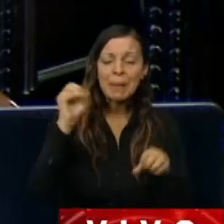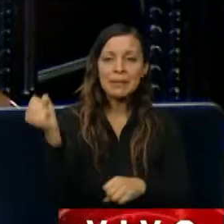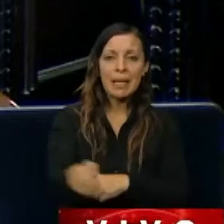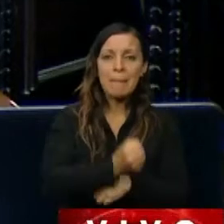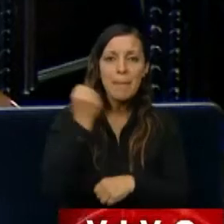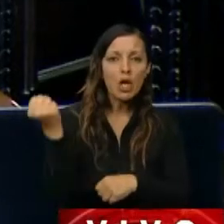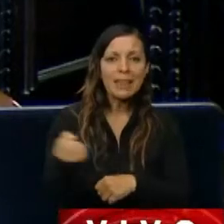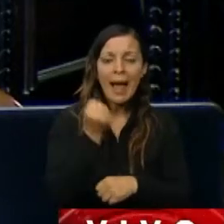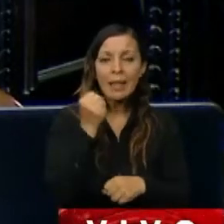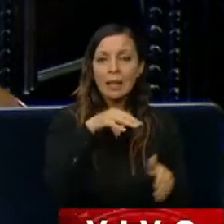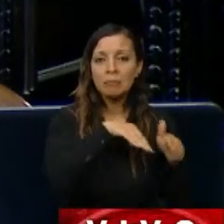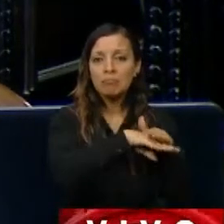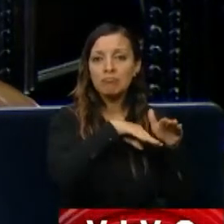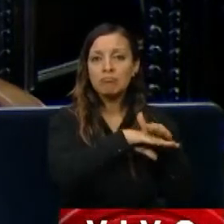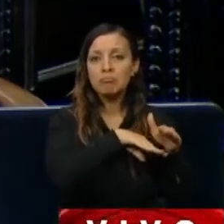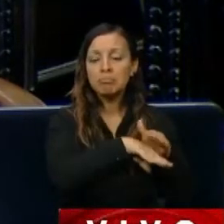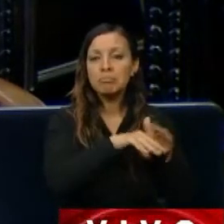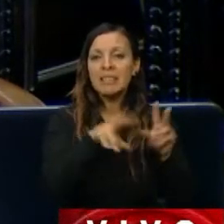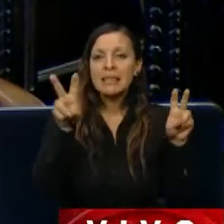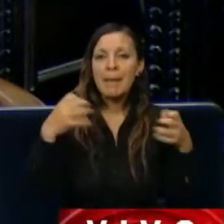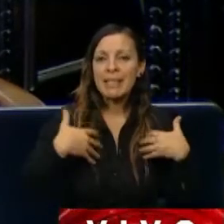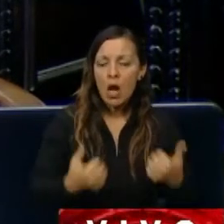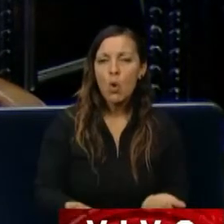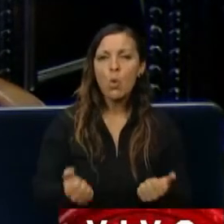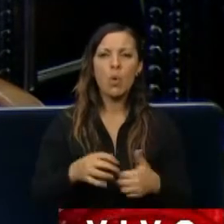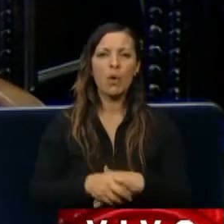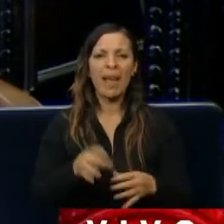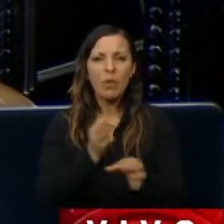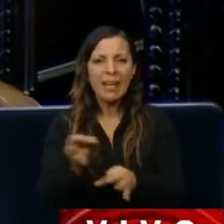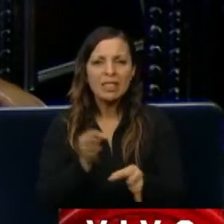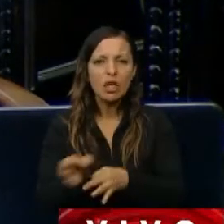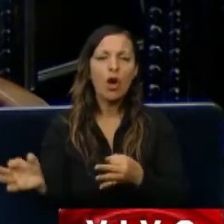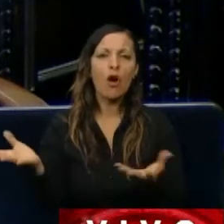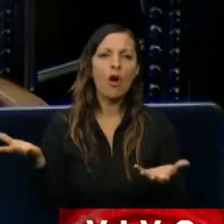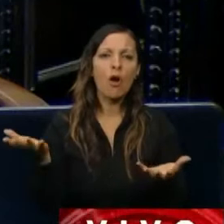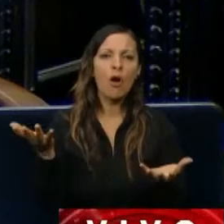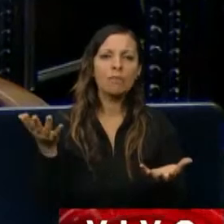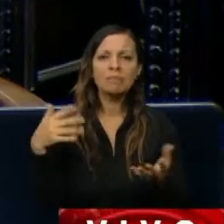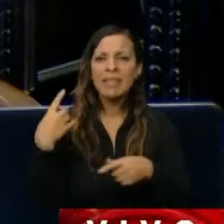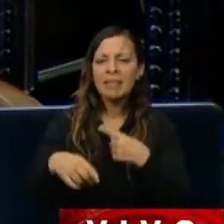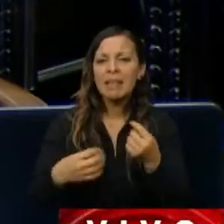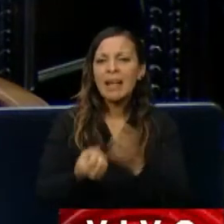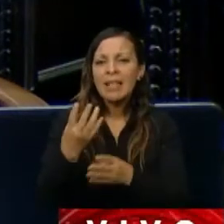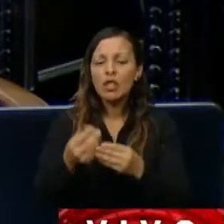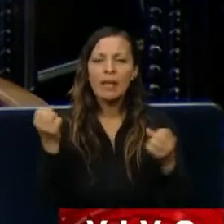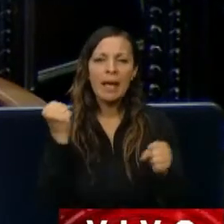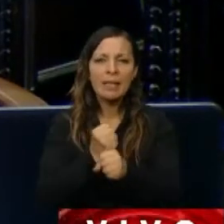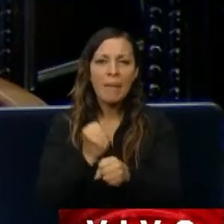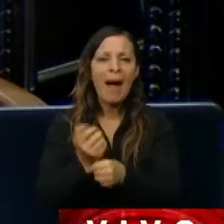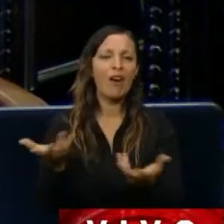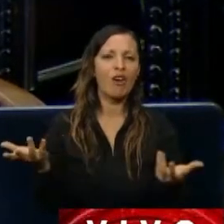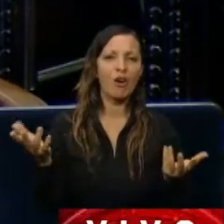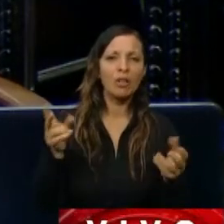principalísimos en materia de salud, en materia de educación, de generación de empleo,